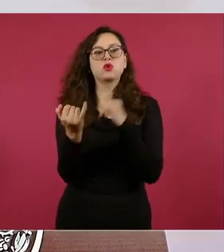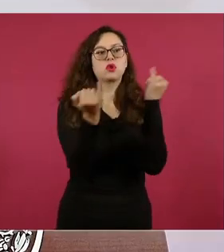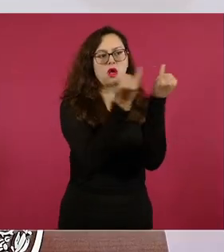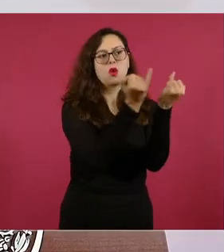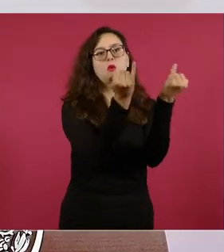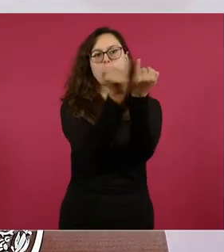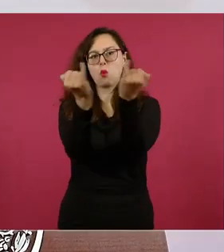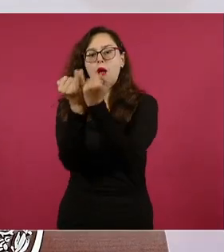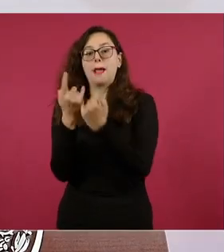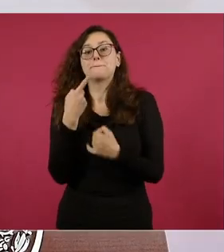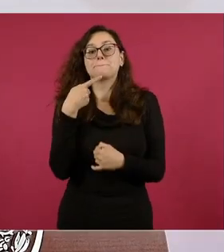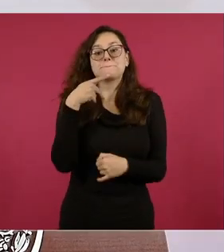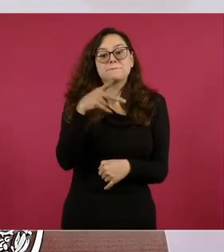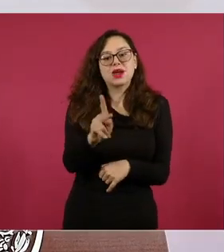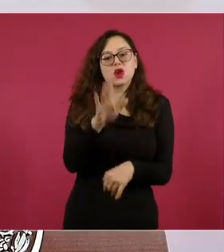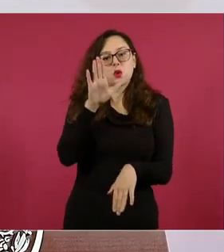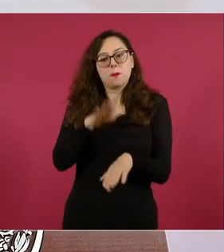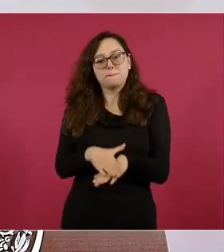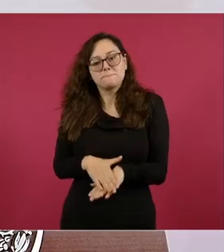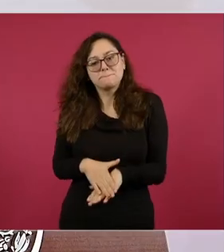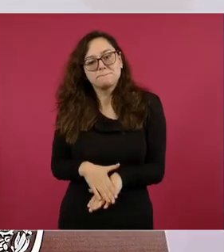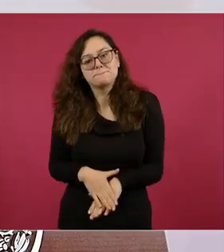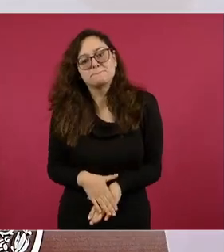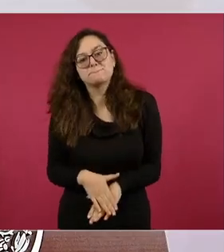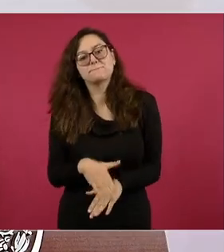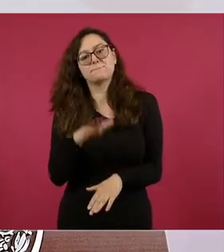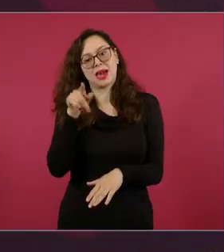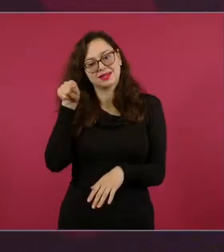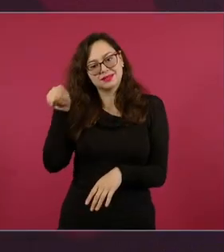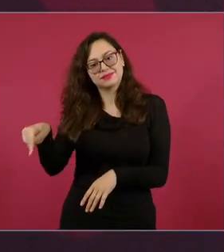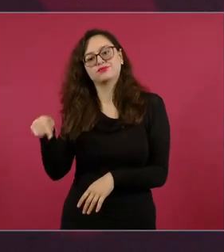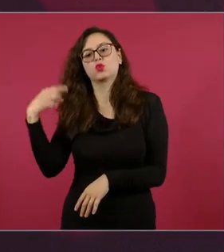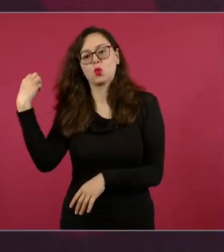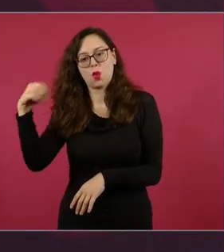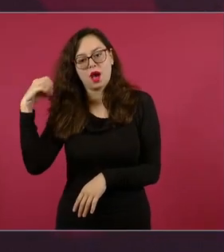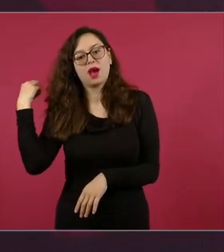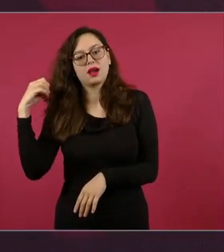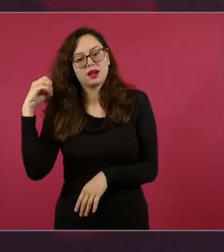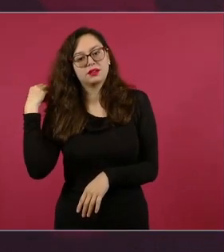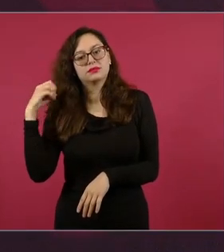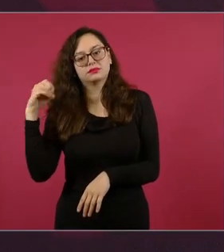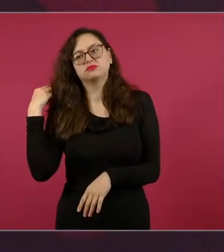más que en otros estados, en Oaxaca.